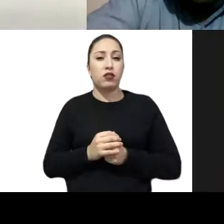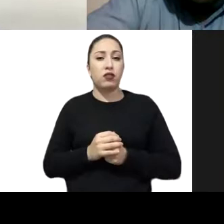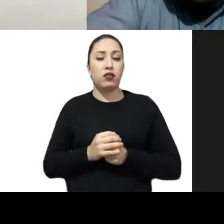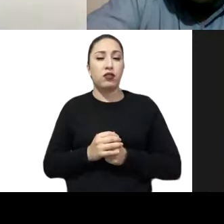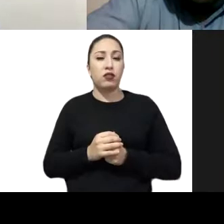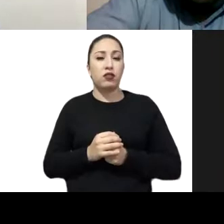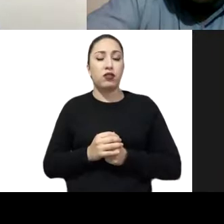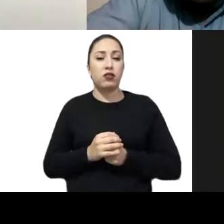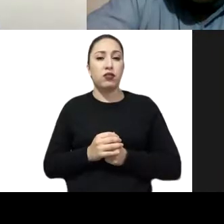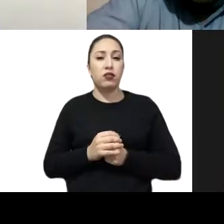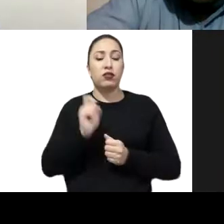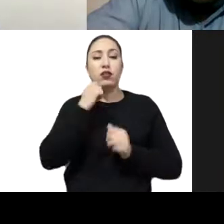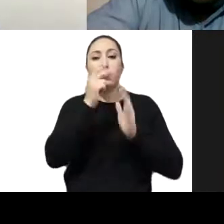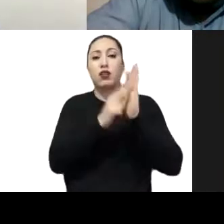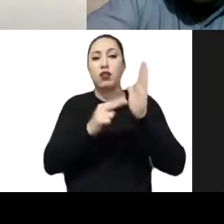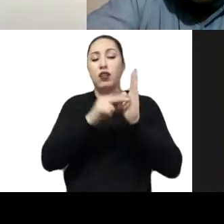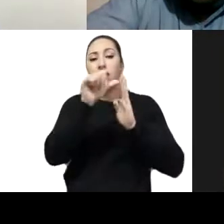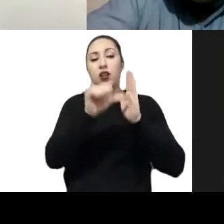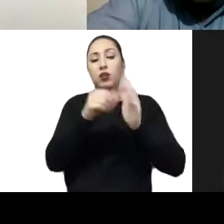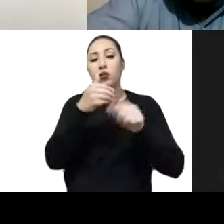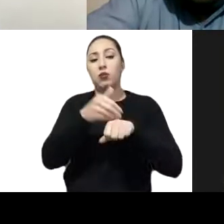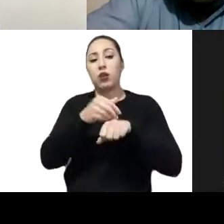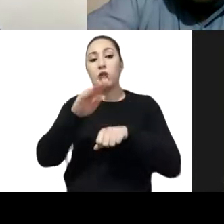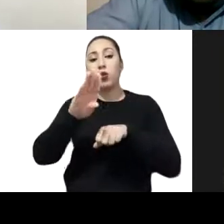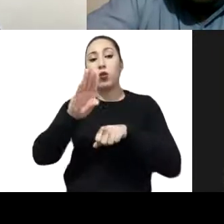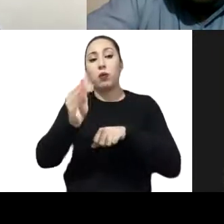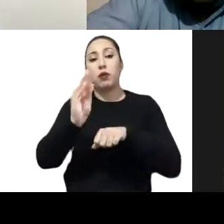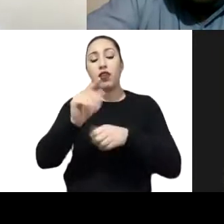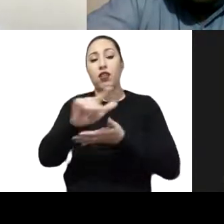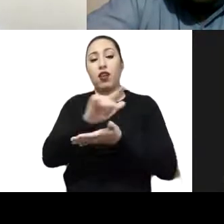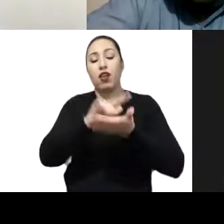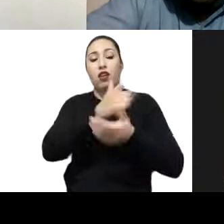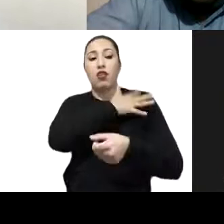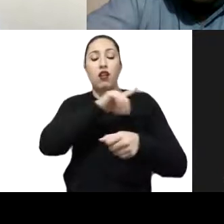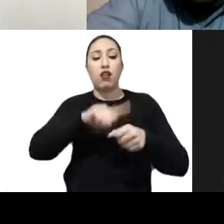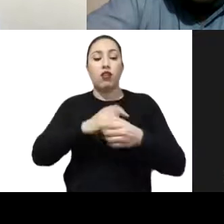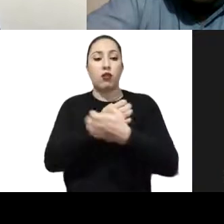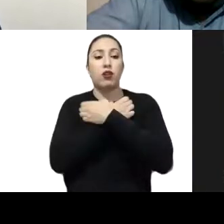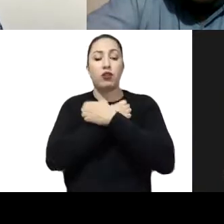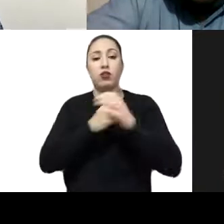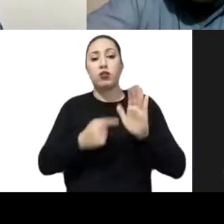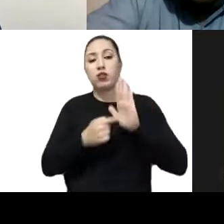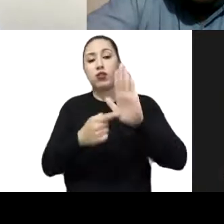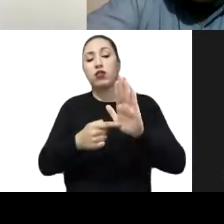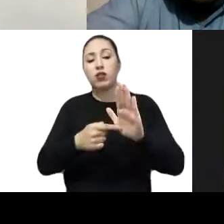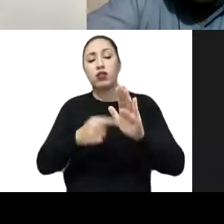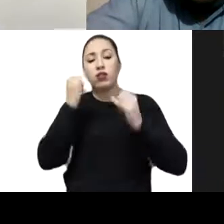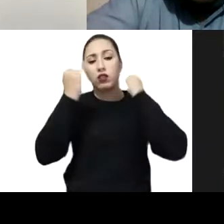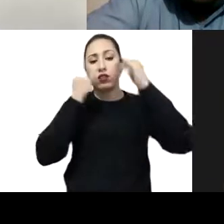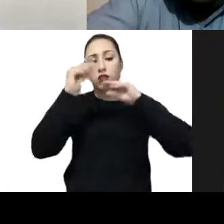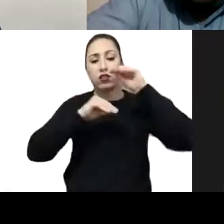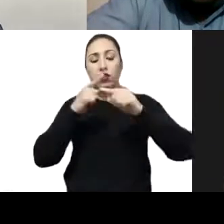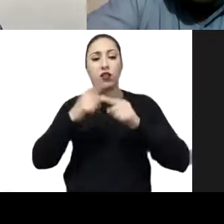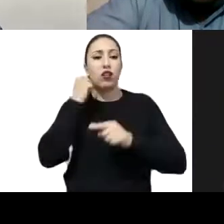por el que se reforma el artículo 90 de la Ley General de Educación que presentó el diputado Eleazar Rubio